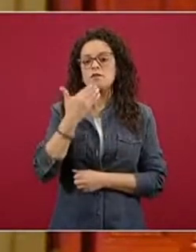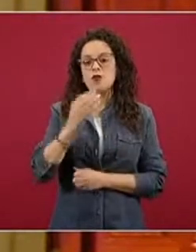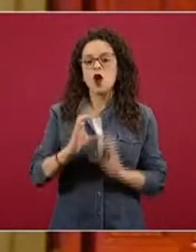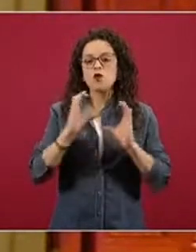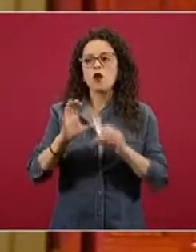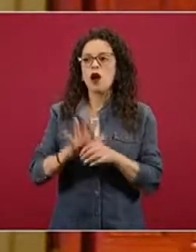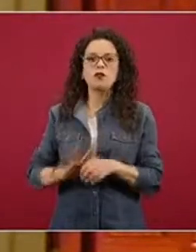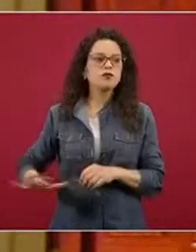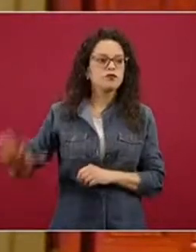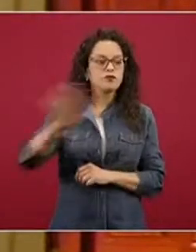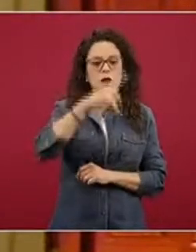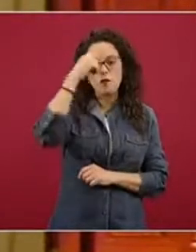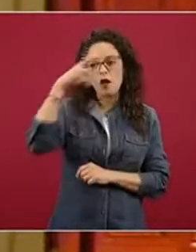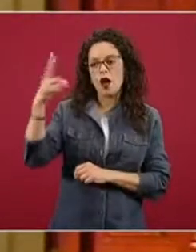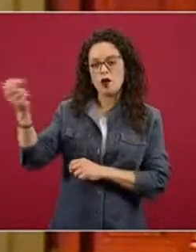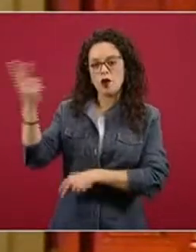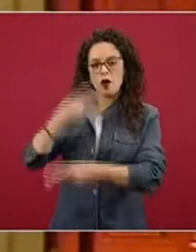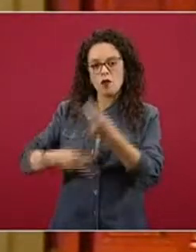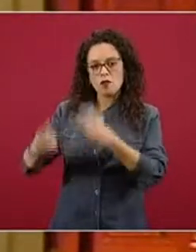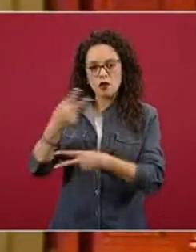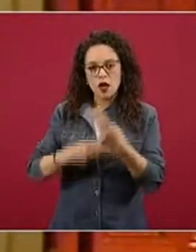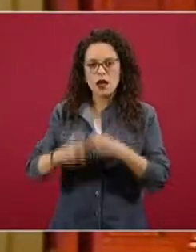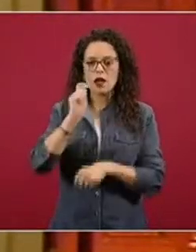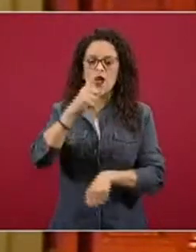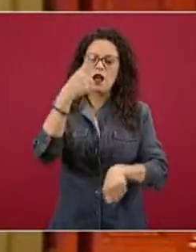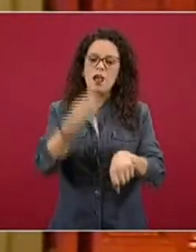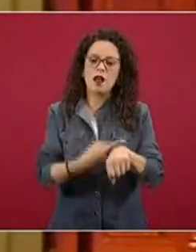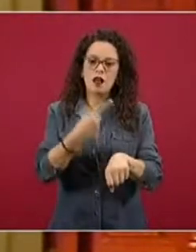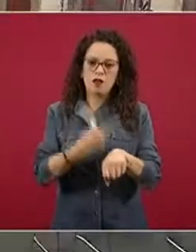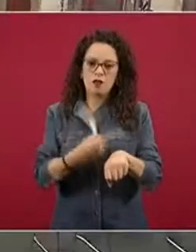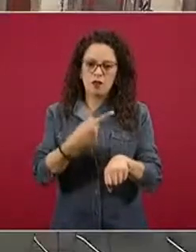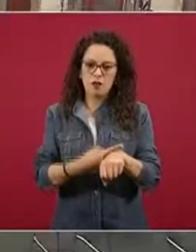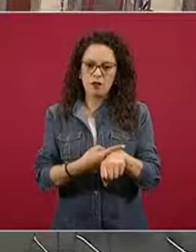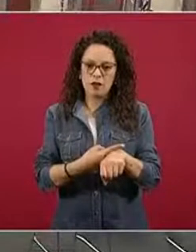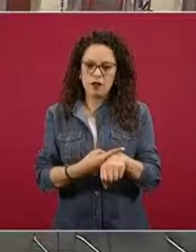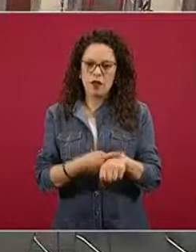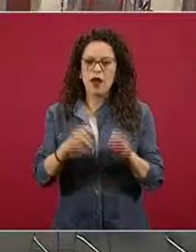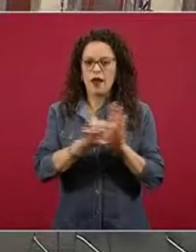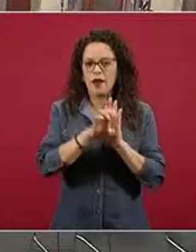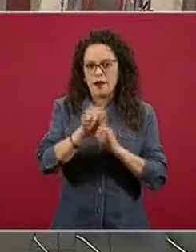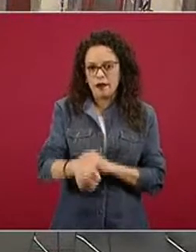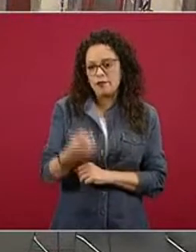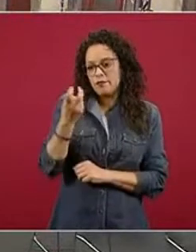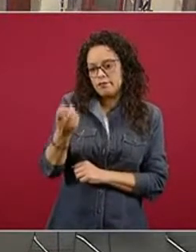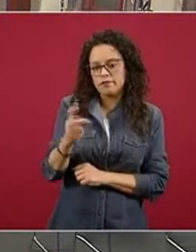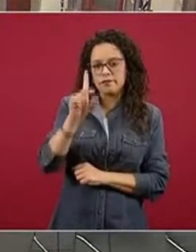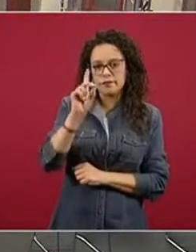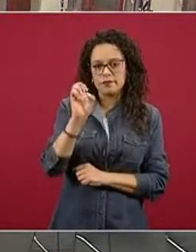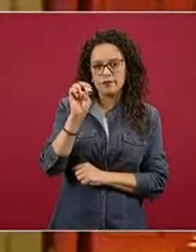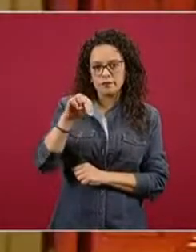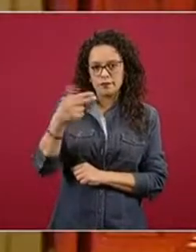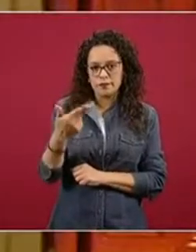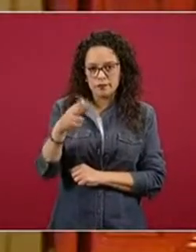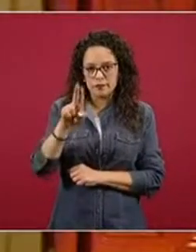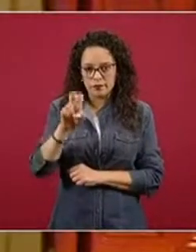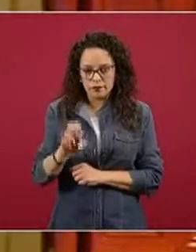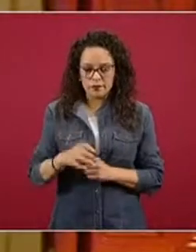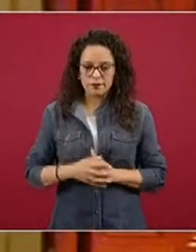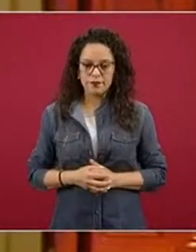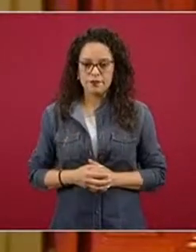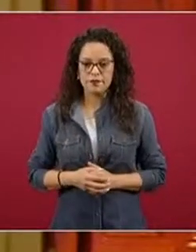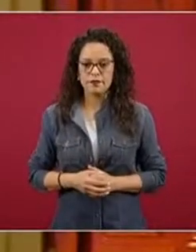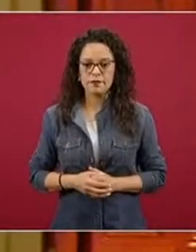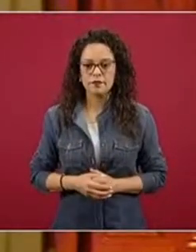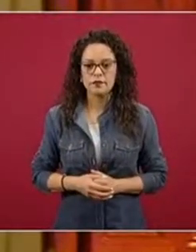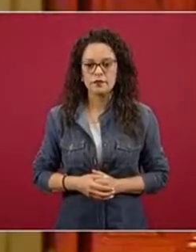para que no se desarrollen ciertas enfermedades, en este caso como el dengue, pues para que no haya hábitats propicios para